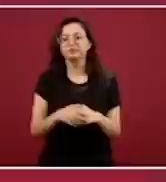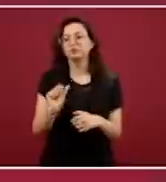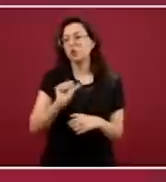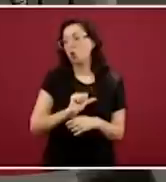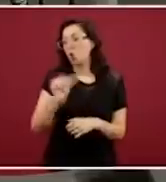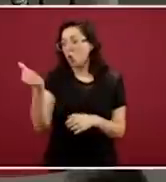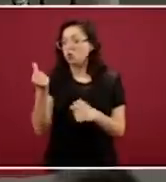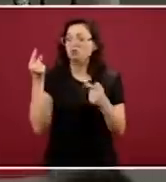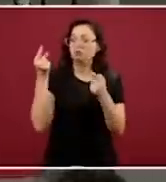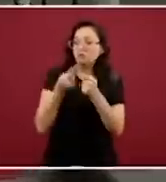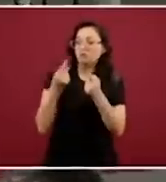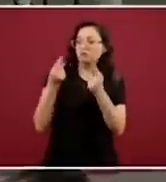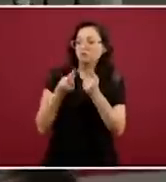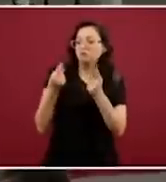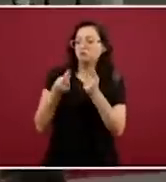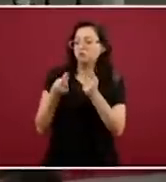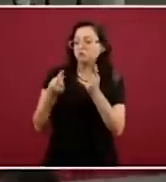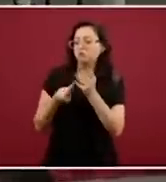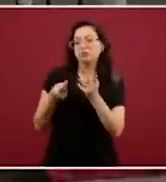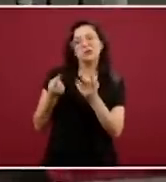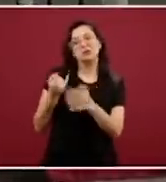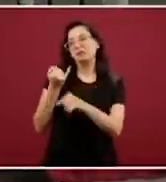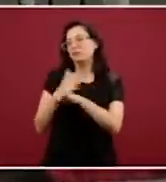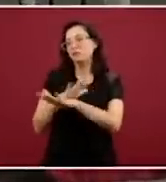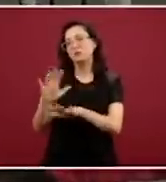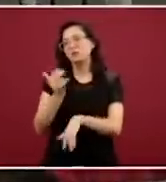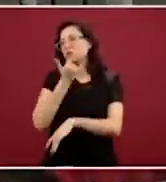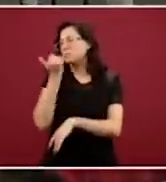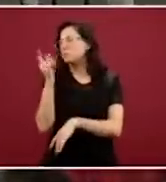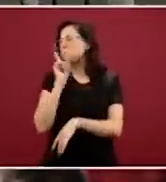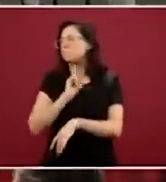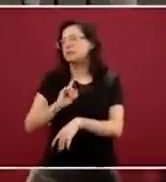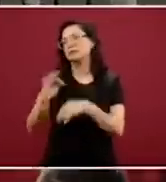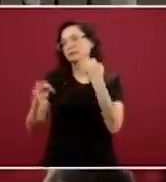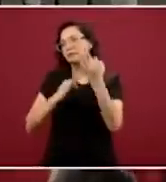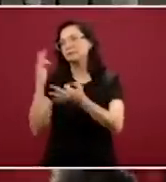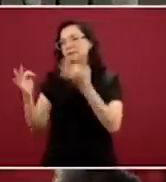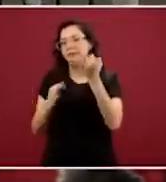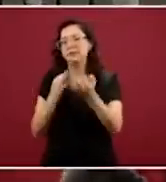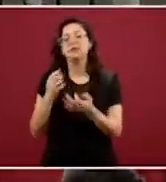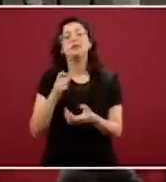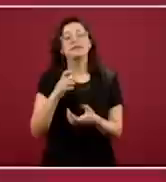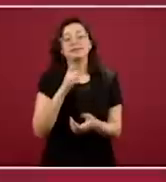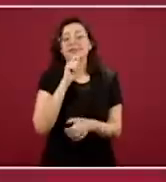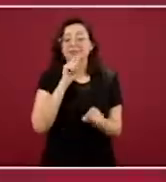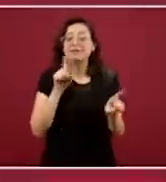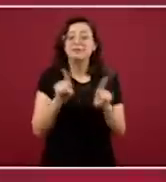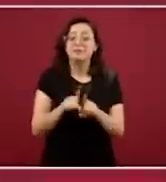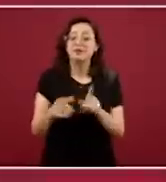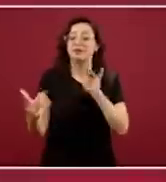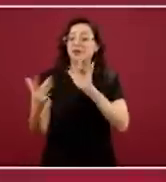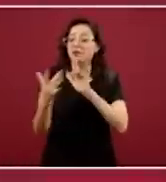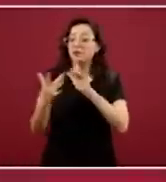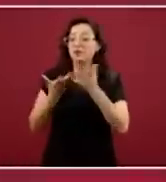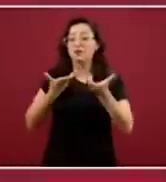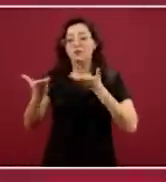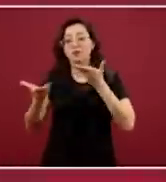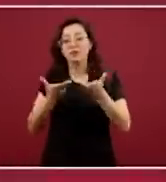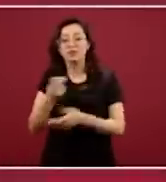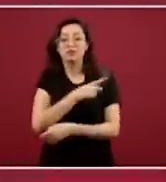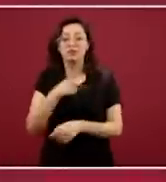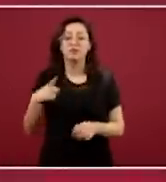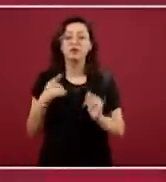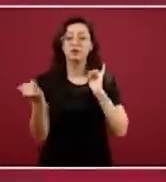dije, mira, esto viene de una campaña de desinformación por esto y esto y esto otro. Entonces, también hay un asunto de vinculación. La última que pedimos su